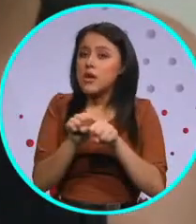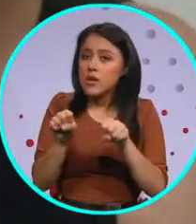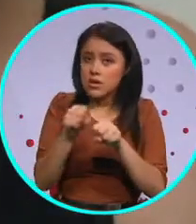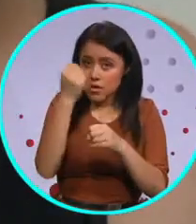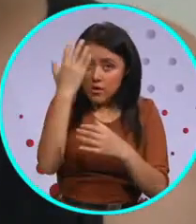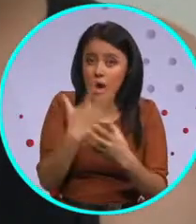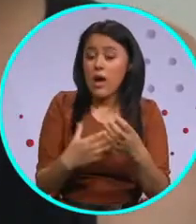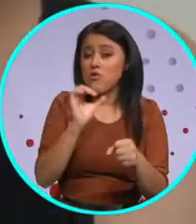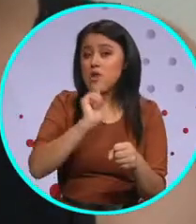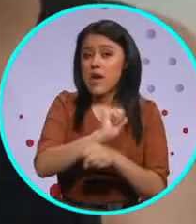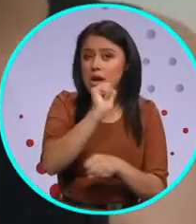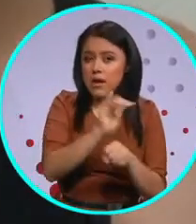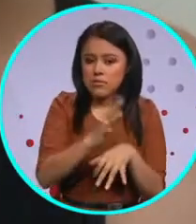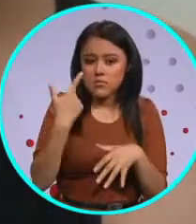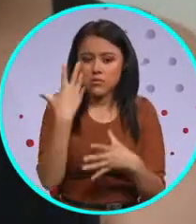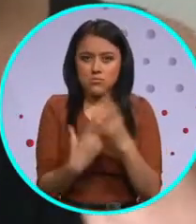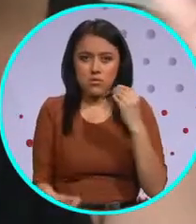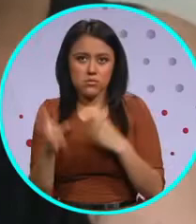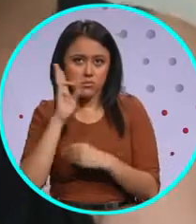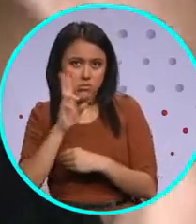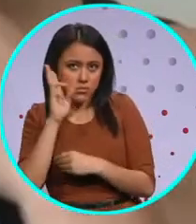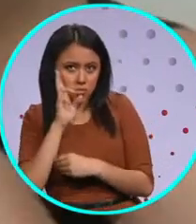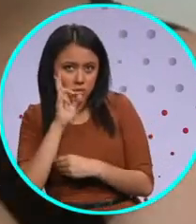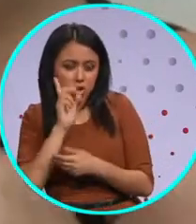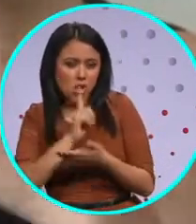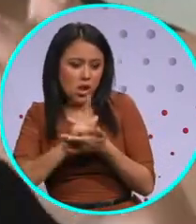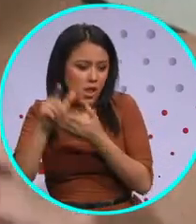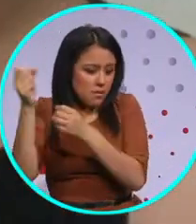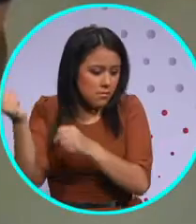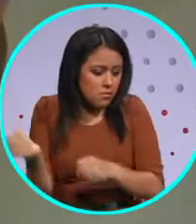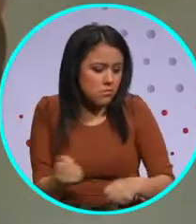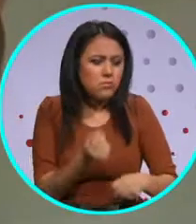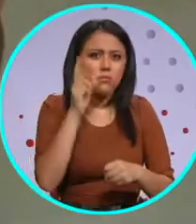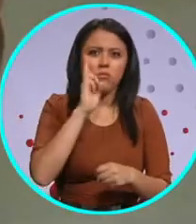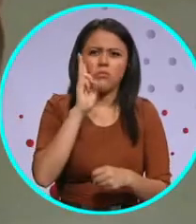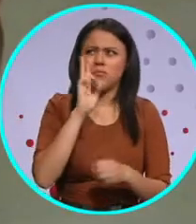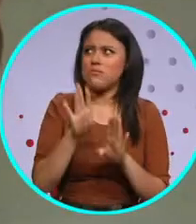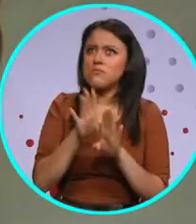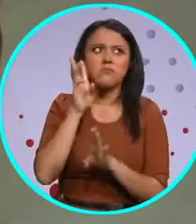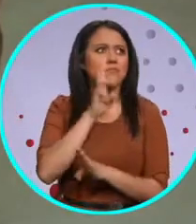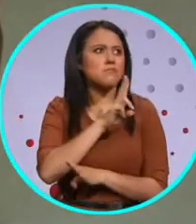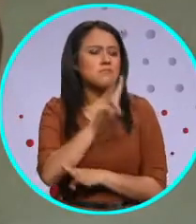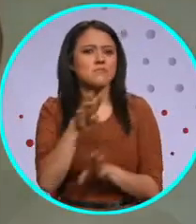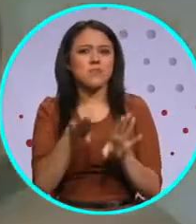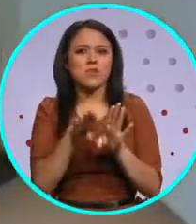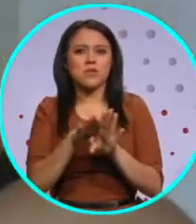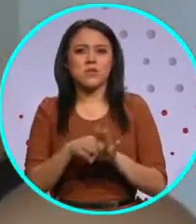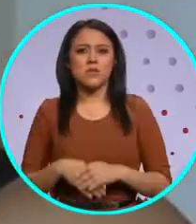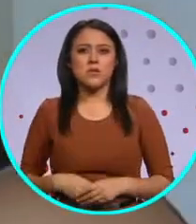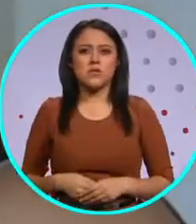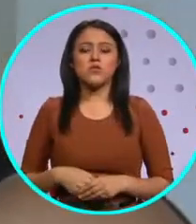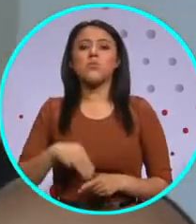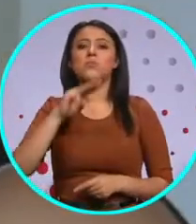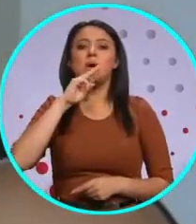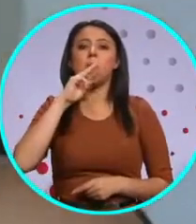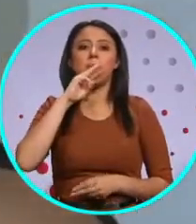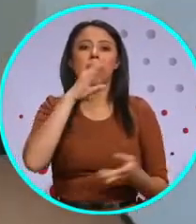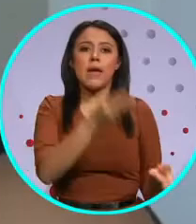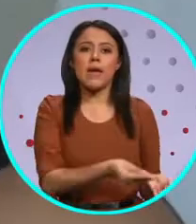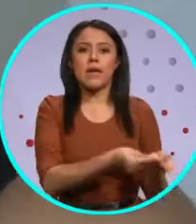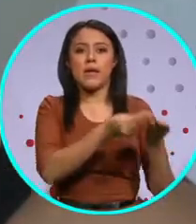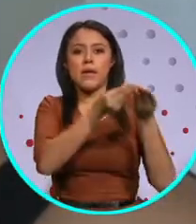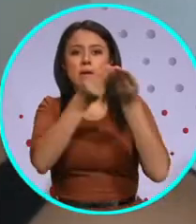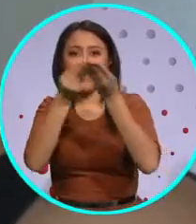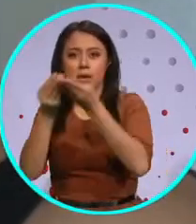entonces ya la sangre veo que están trampeando vio salpicado todo en ese momento y por sus propios medios su mamá fue quien lo trasladó al hospital